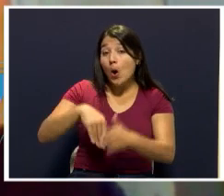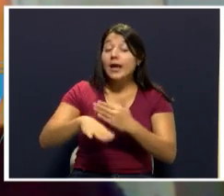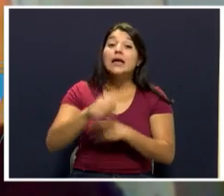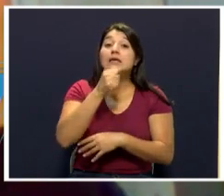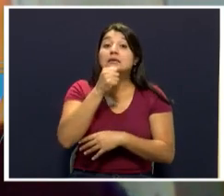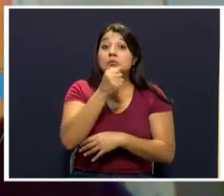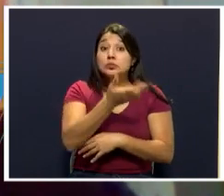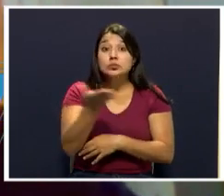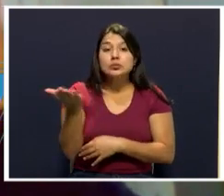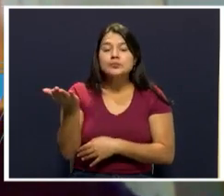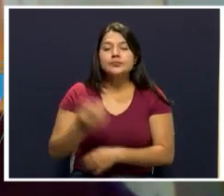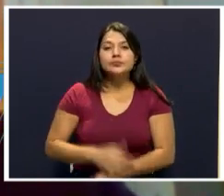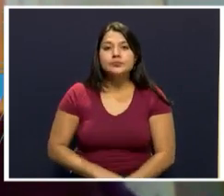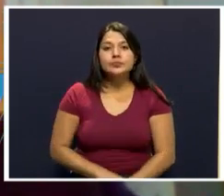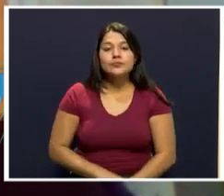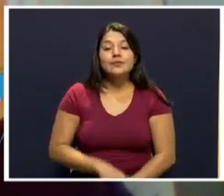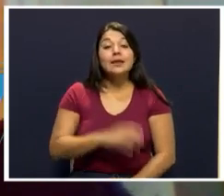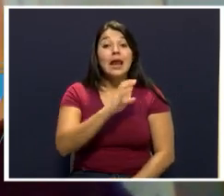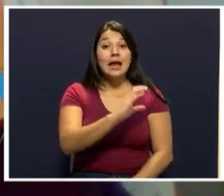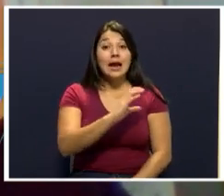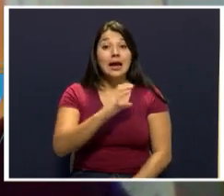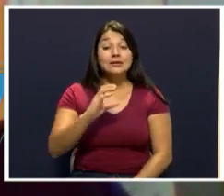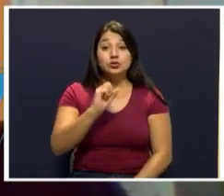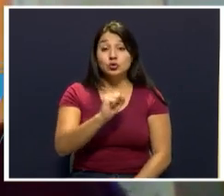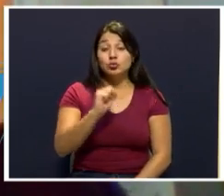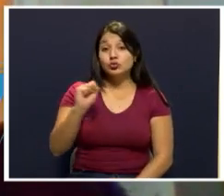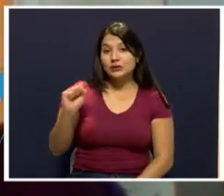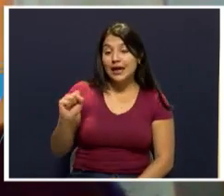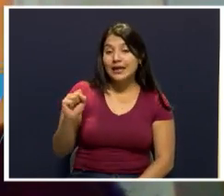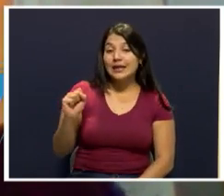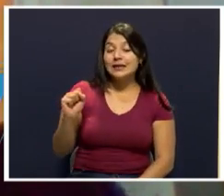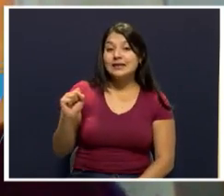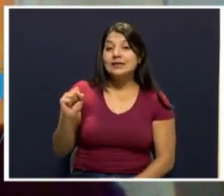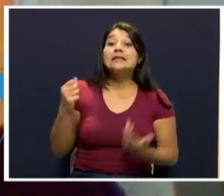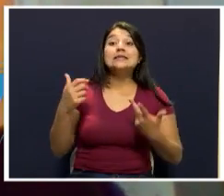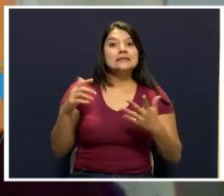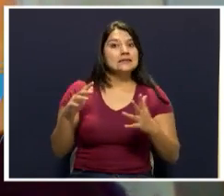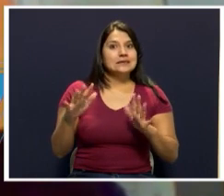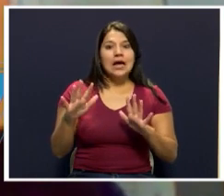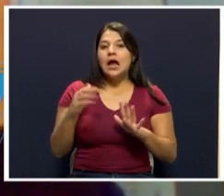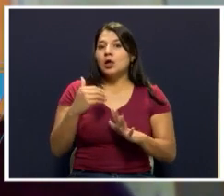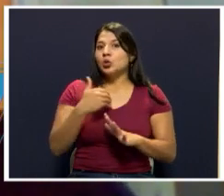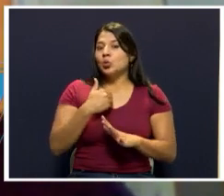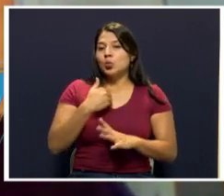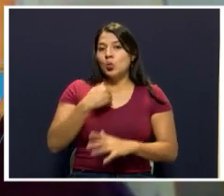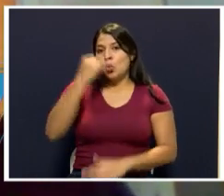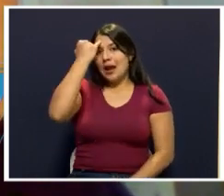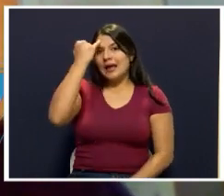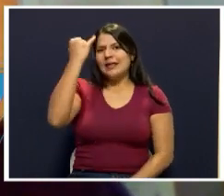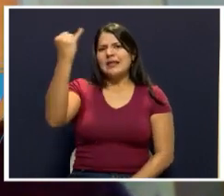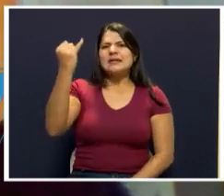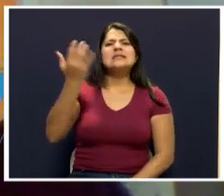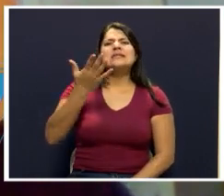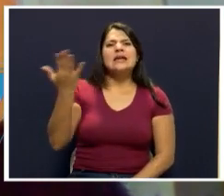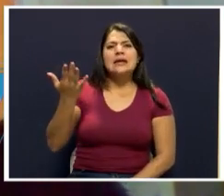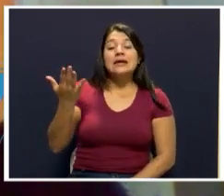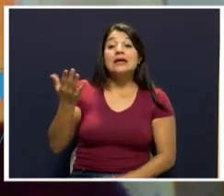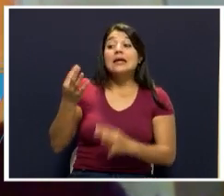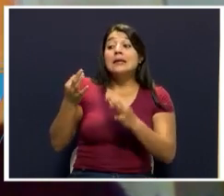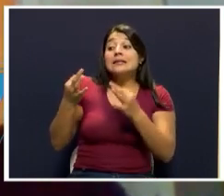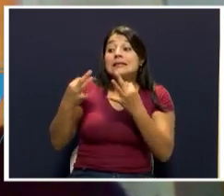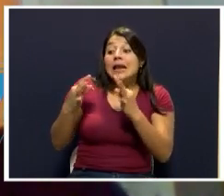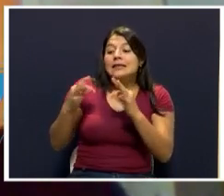prensa, la Caja Costarricense del Seguro Social ha tomado la iniciativa de procurar